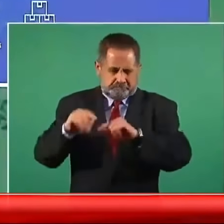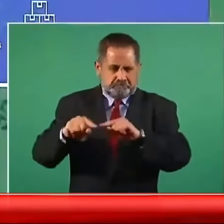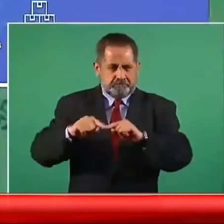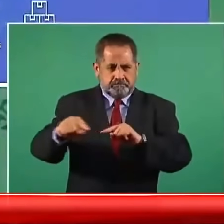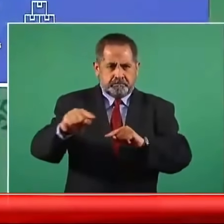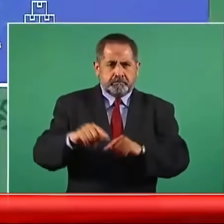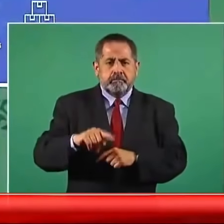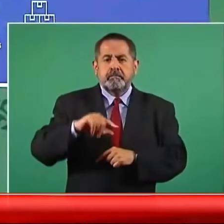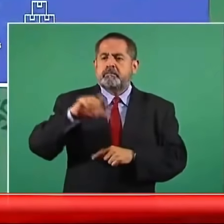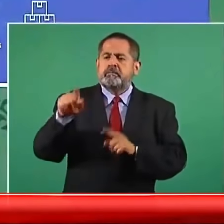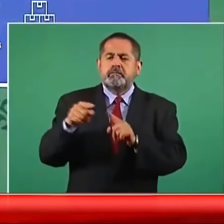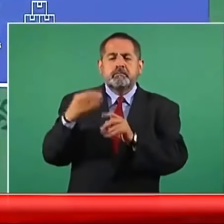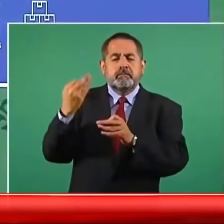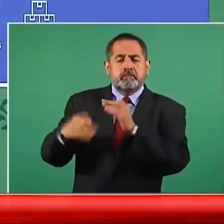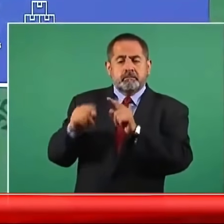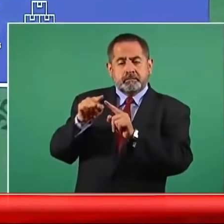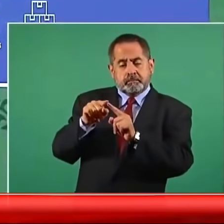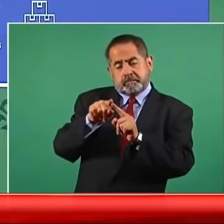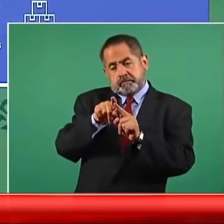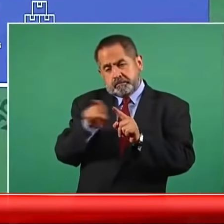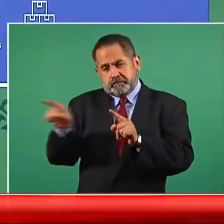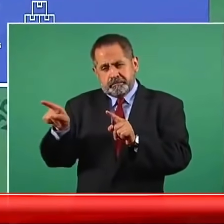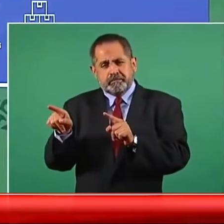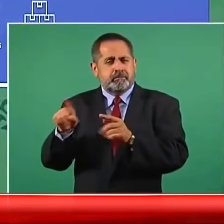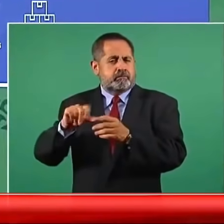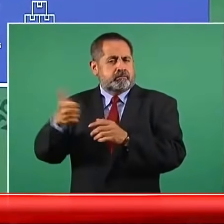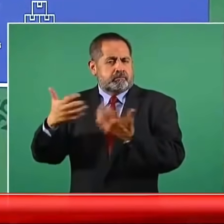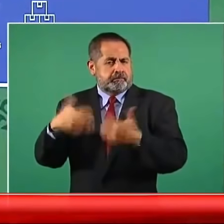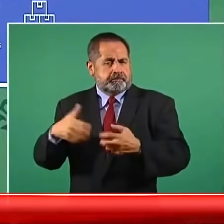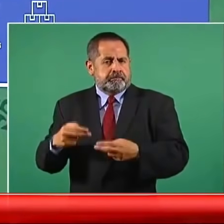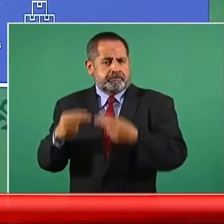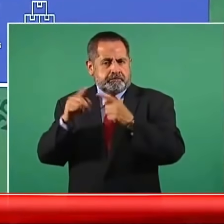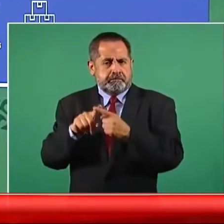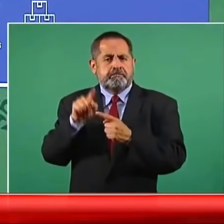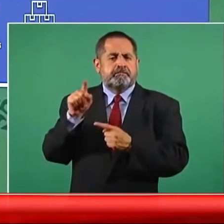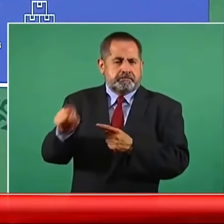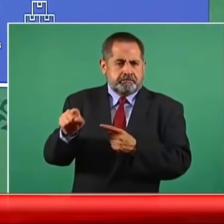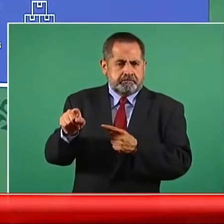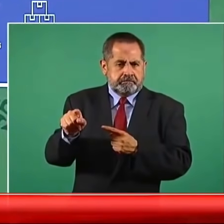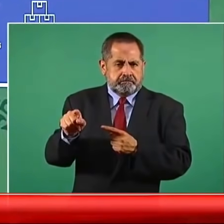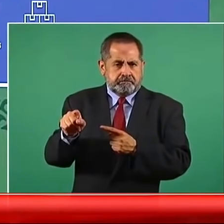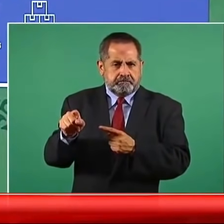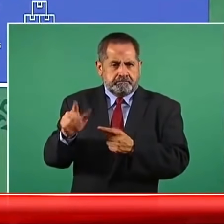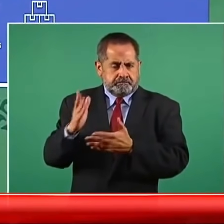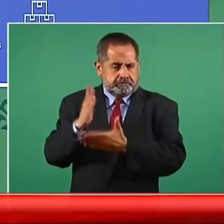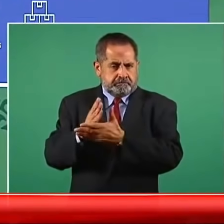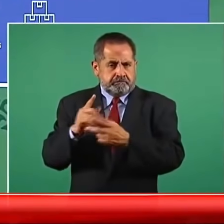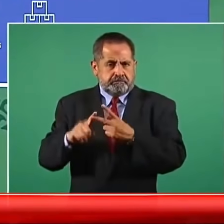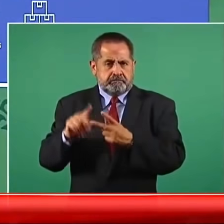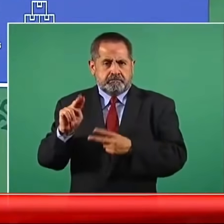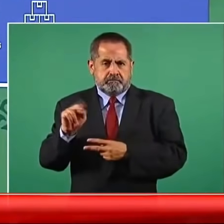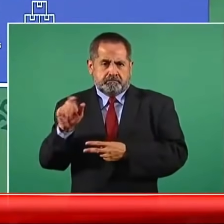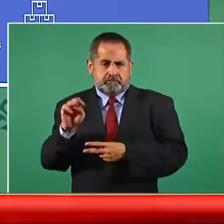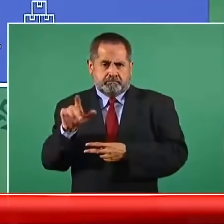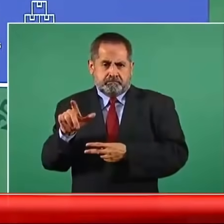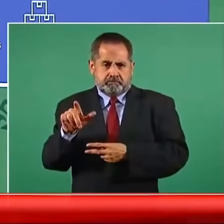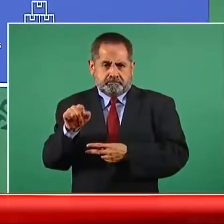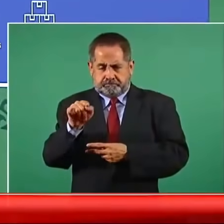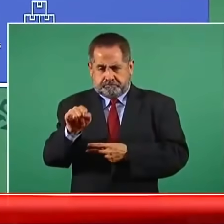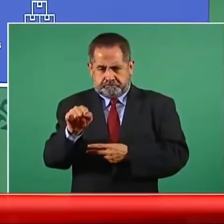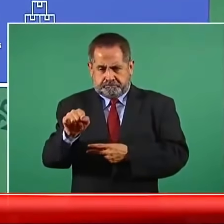Y este otro tramo está a cargo de Indy, hasta aquí, hasta